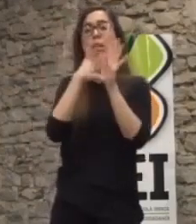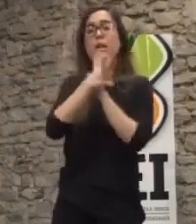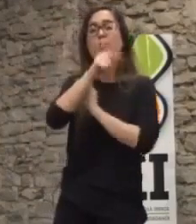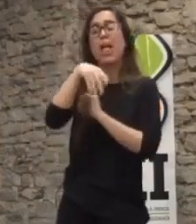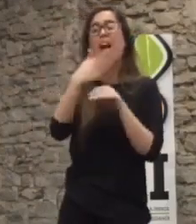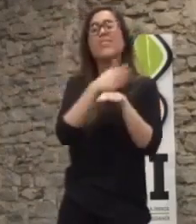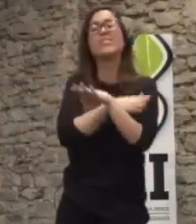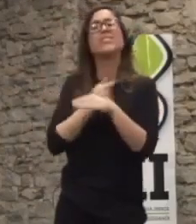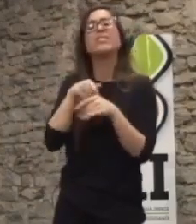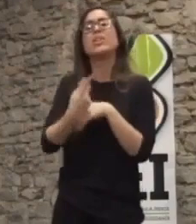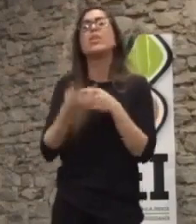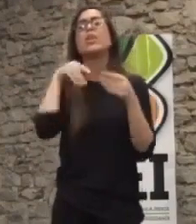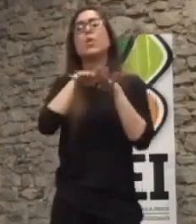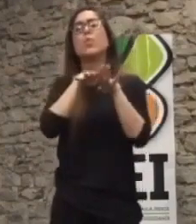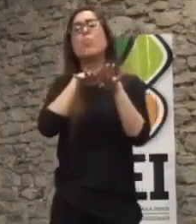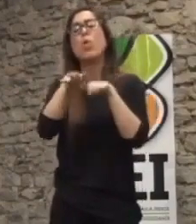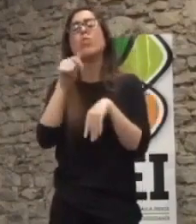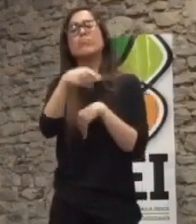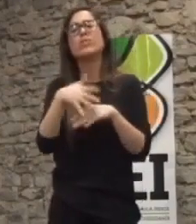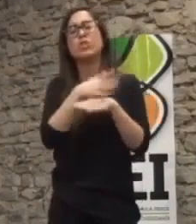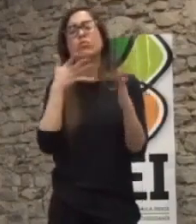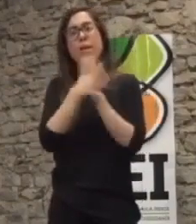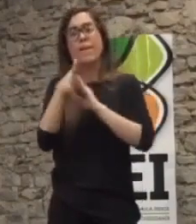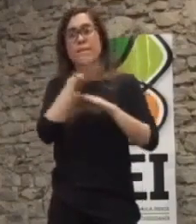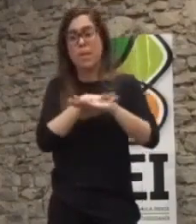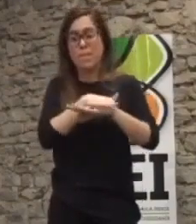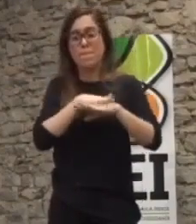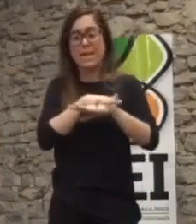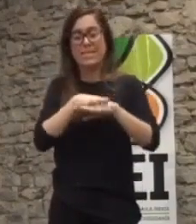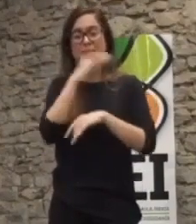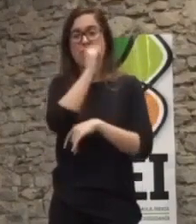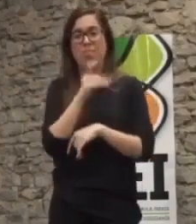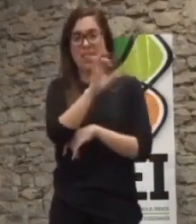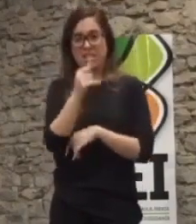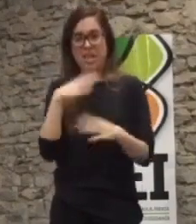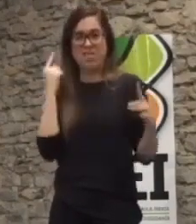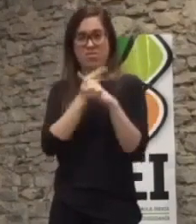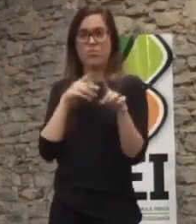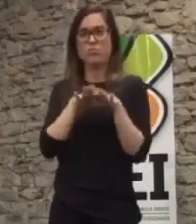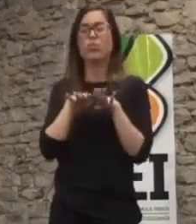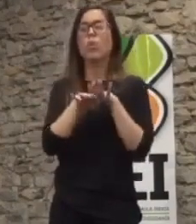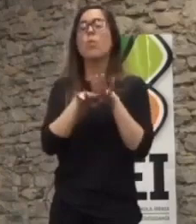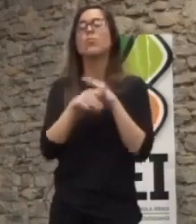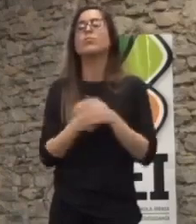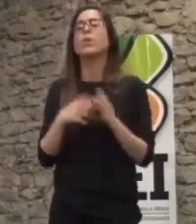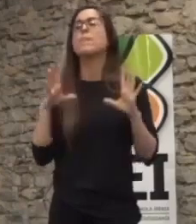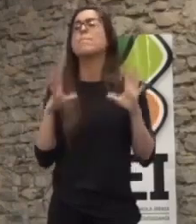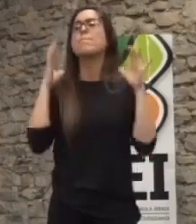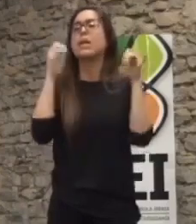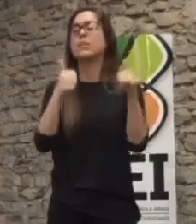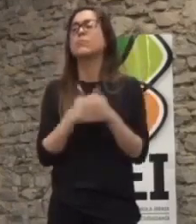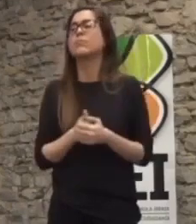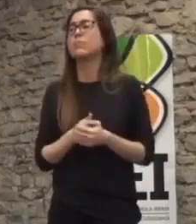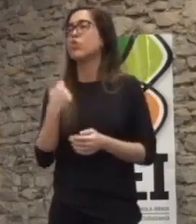veis, como decía al inicio, son la base de ZAS, de la Red Vasca Antirrumores. Comienzo con esta definición